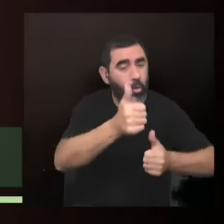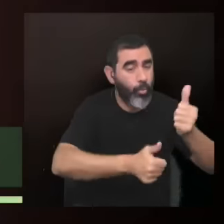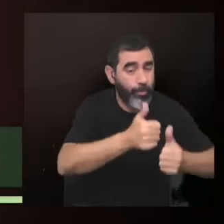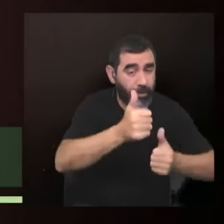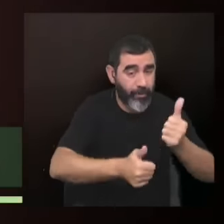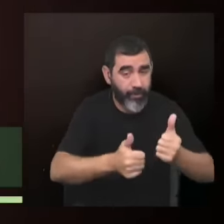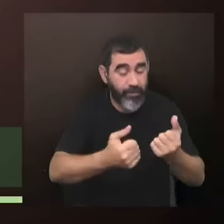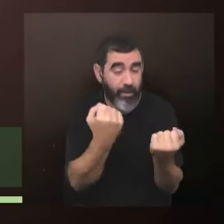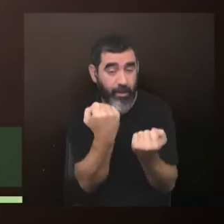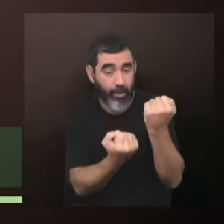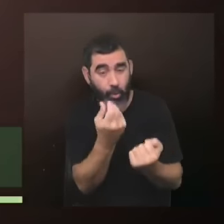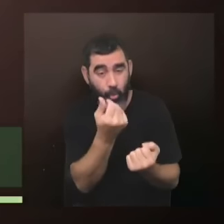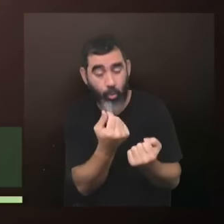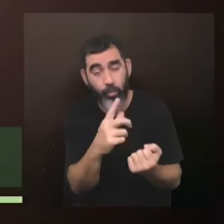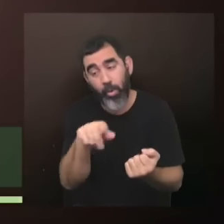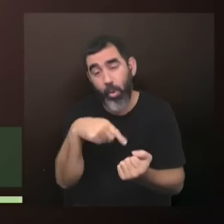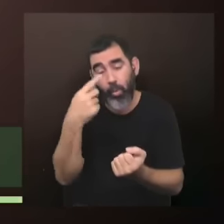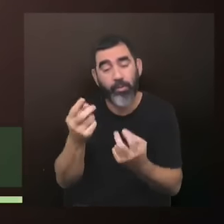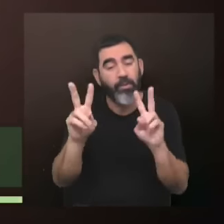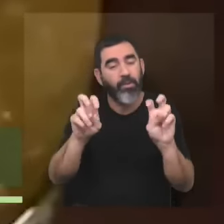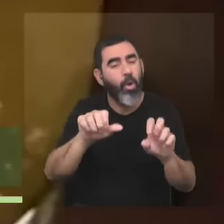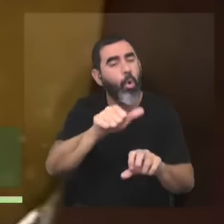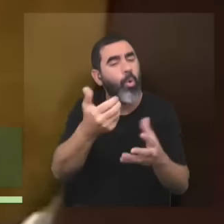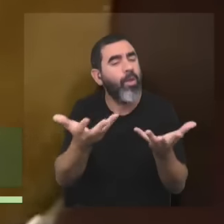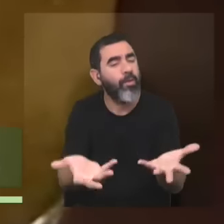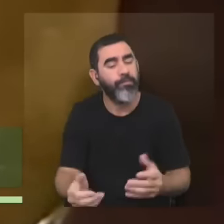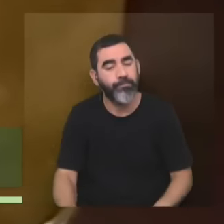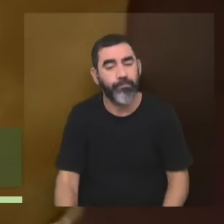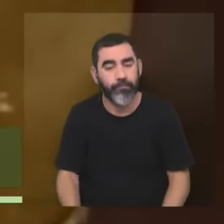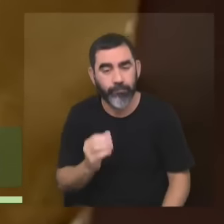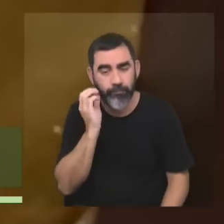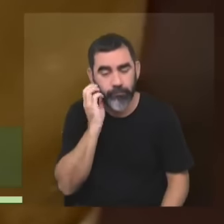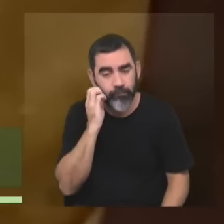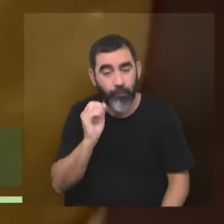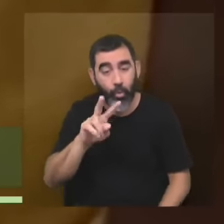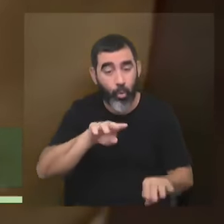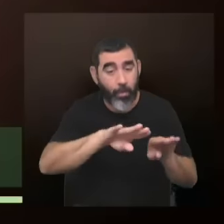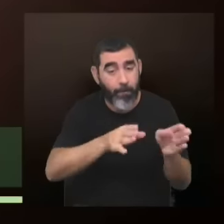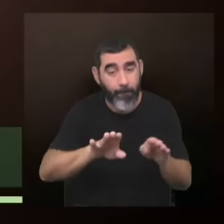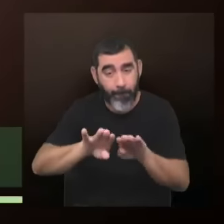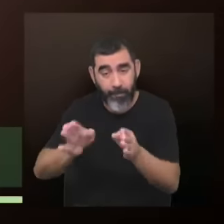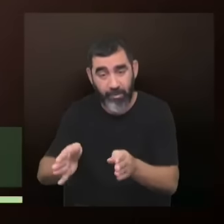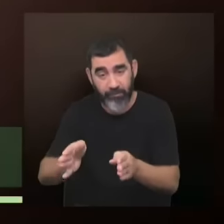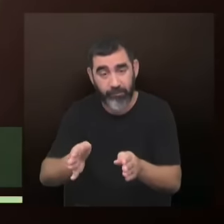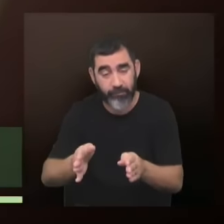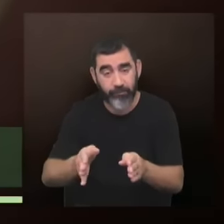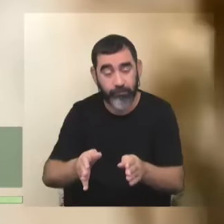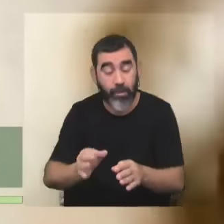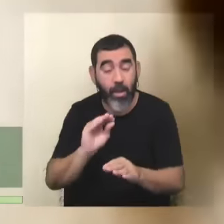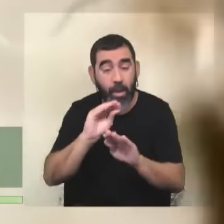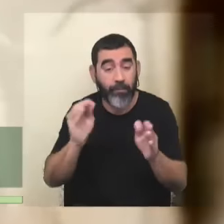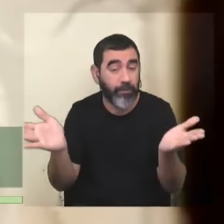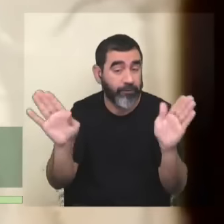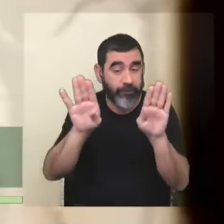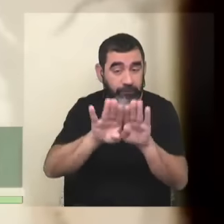o sea temas económicos más complejos qué se logró es correcto se formaron dos mesas cuando cuando se anunció fnc el